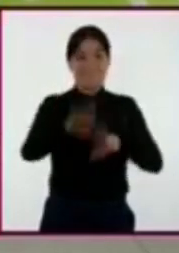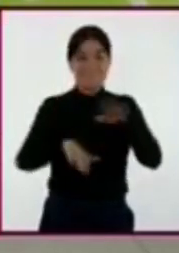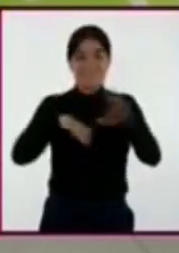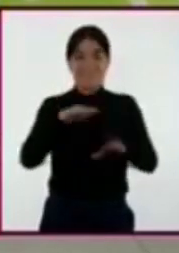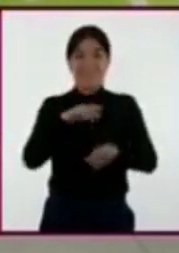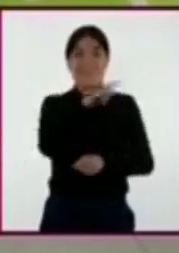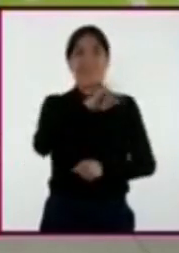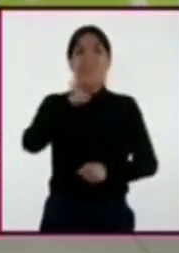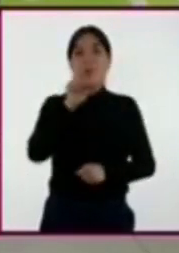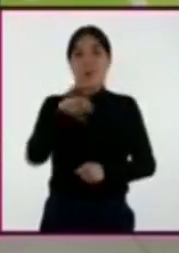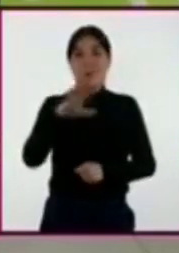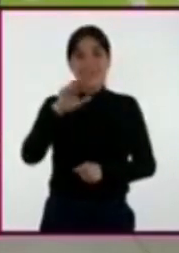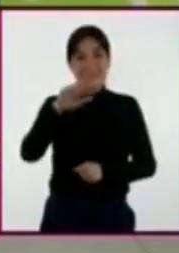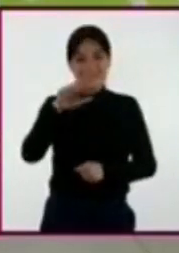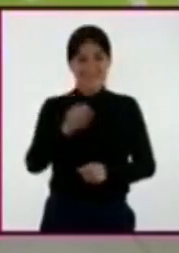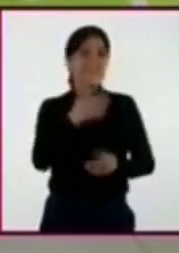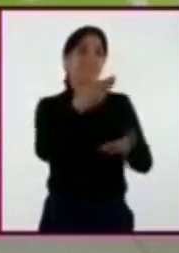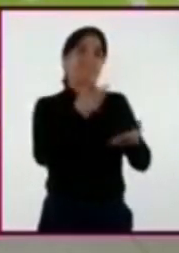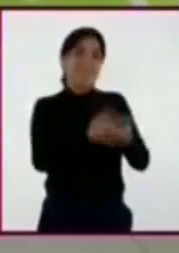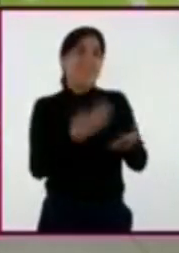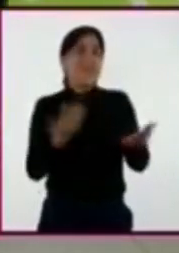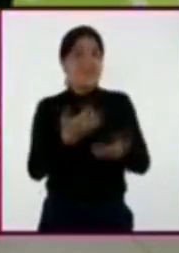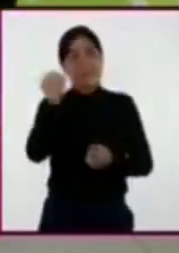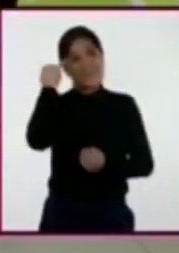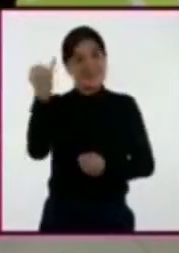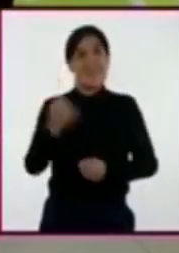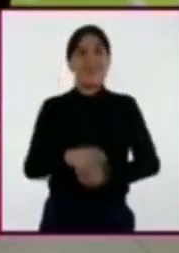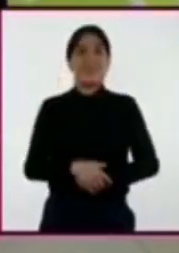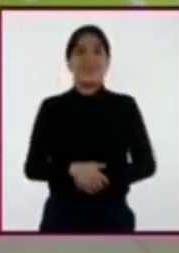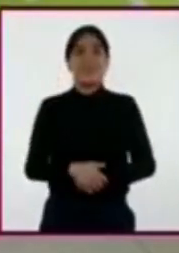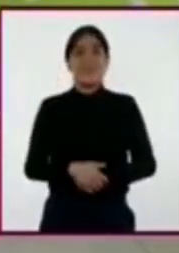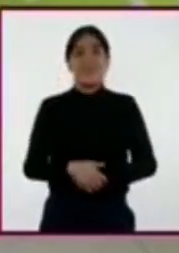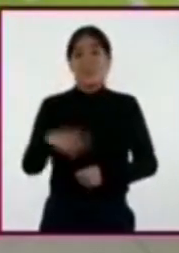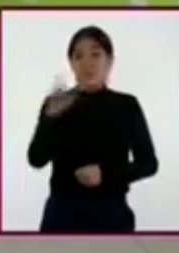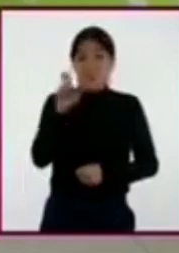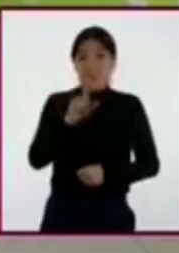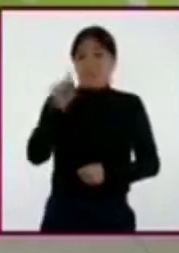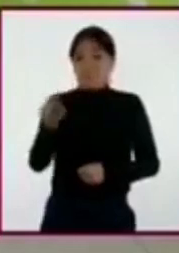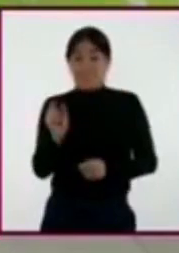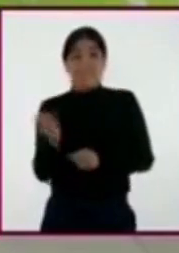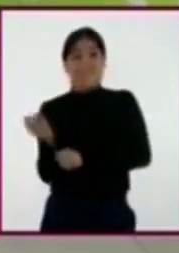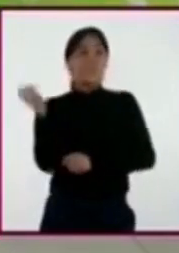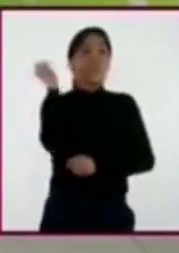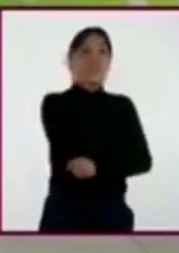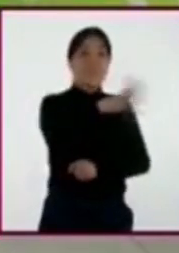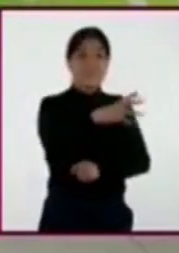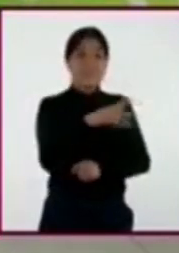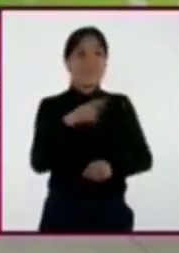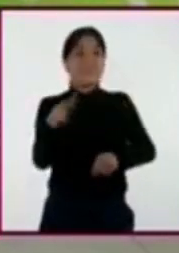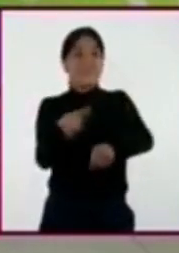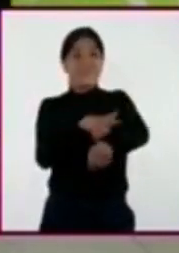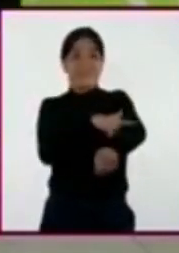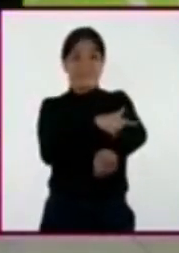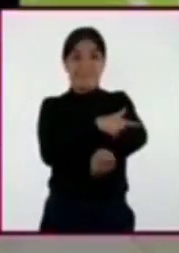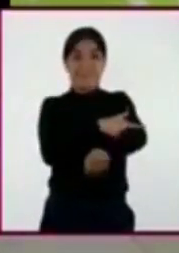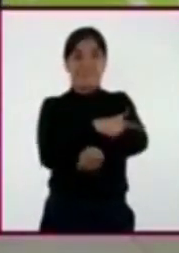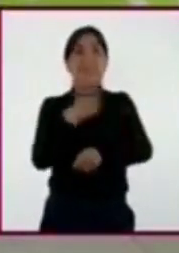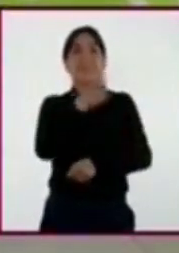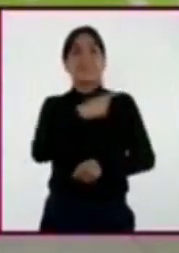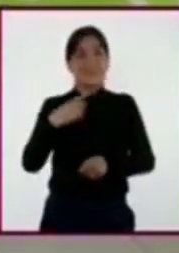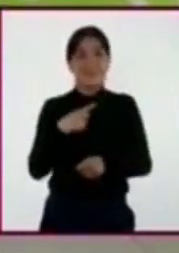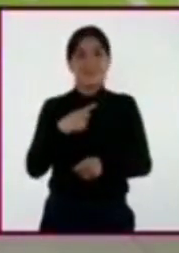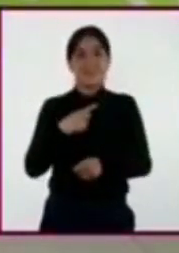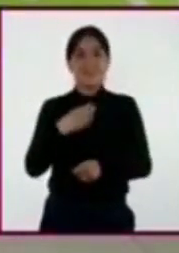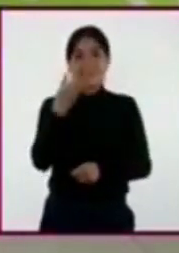que Juan Carlos nos acaba de proponer. Muy bien. Cuando tú vas a lanzar tu calcetín, tenemos que